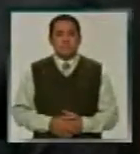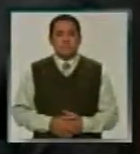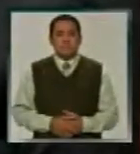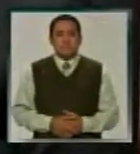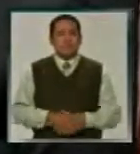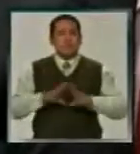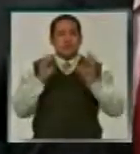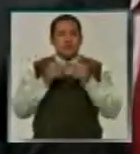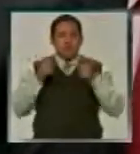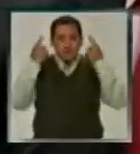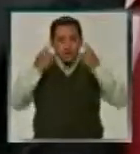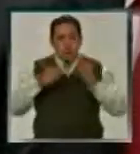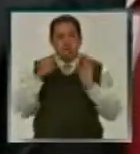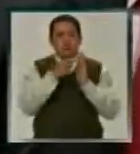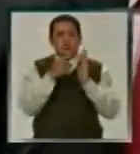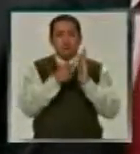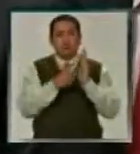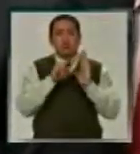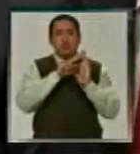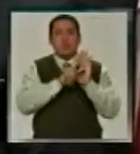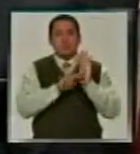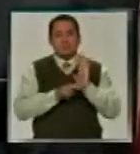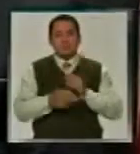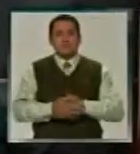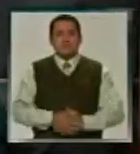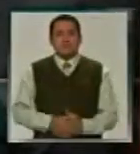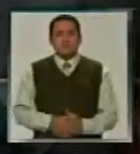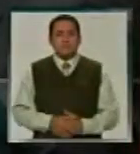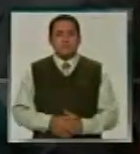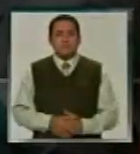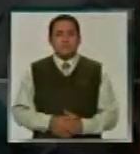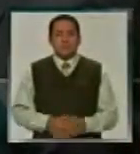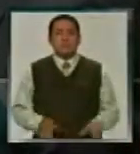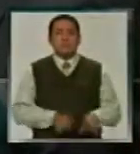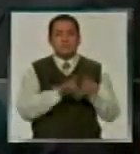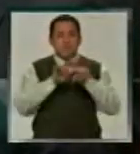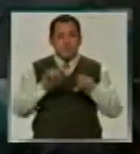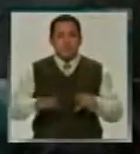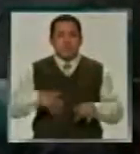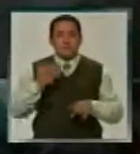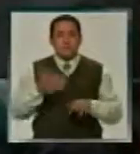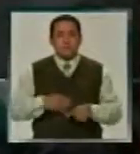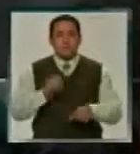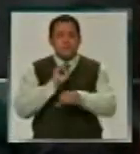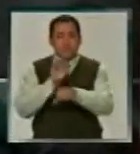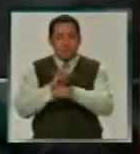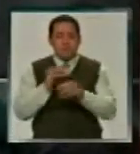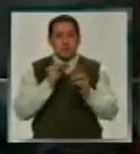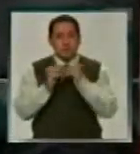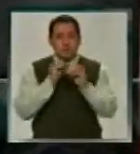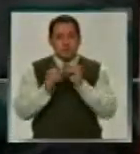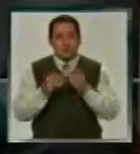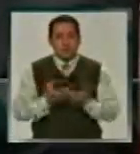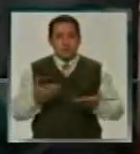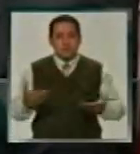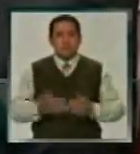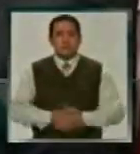los términos de referencia y también ha habido sugerencias para mejorarlos estos.